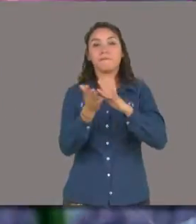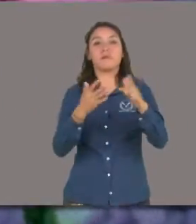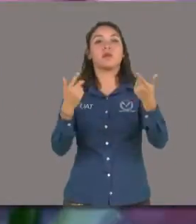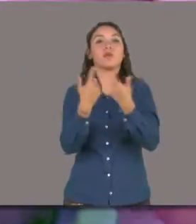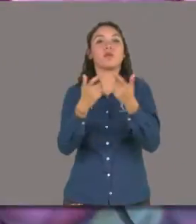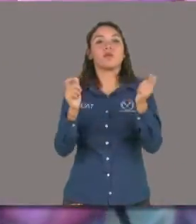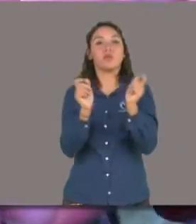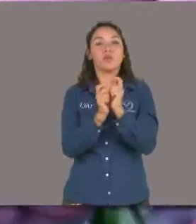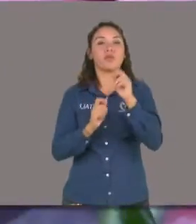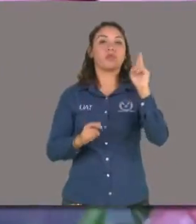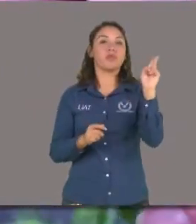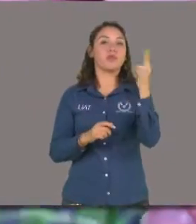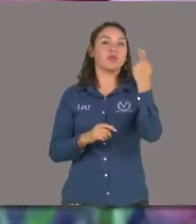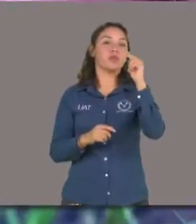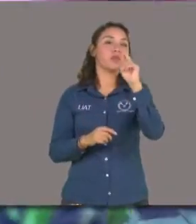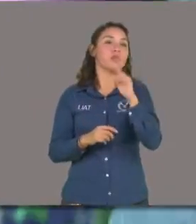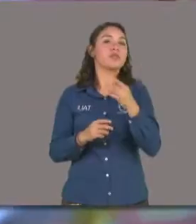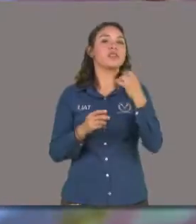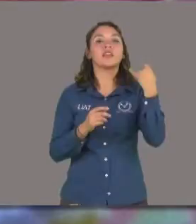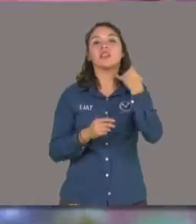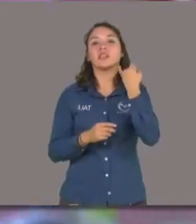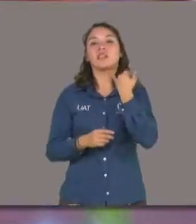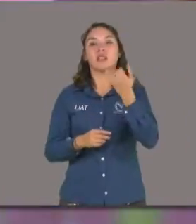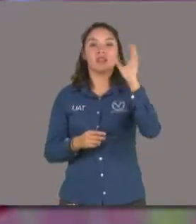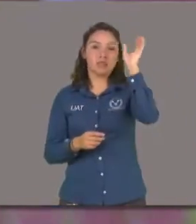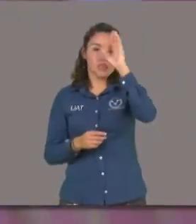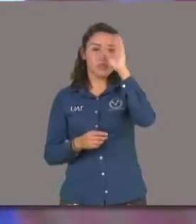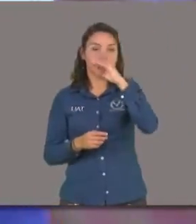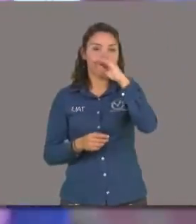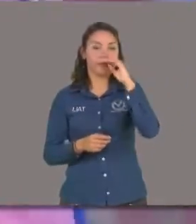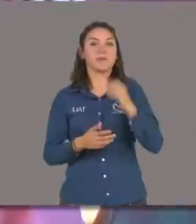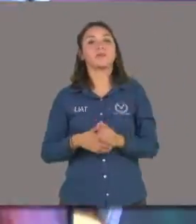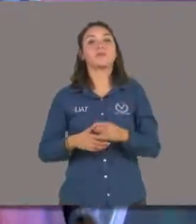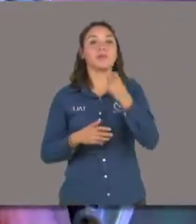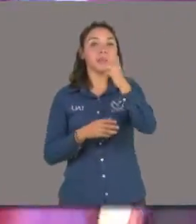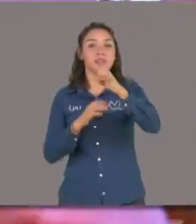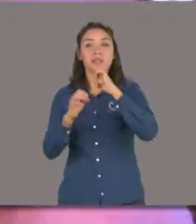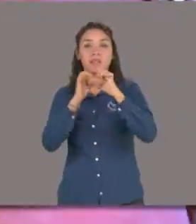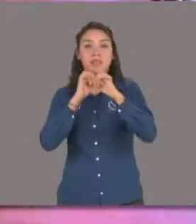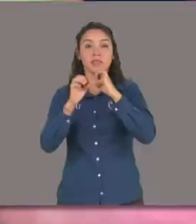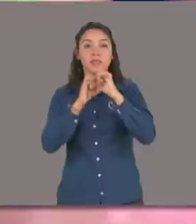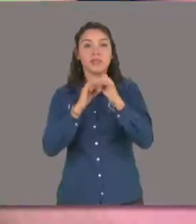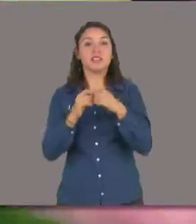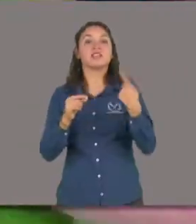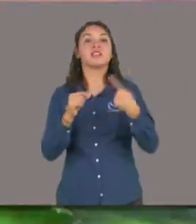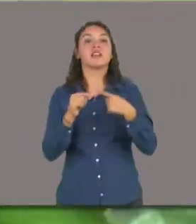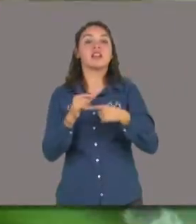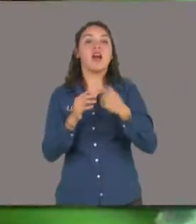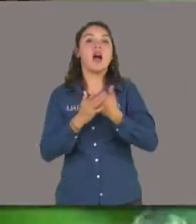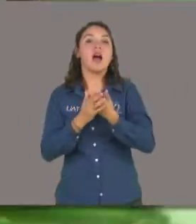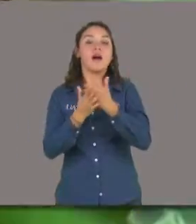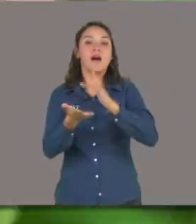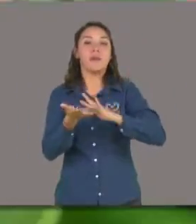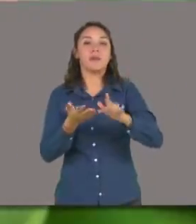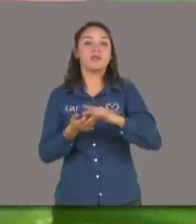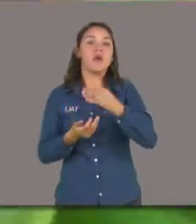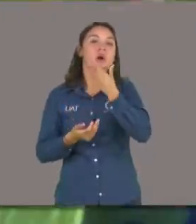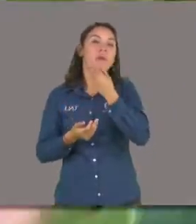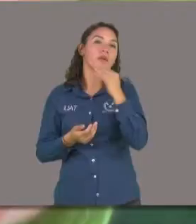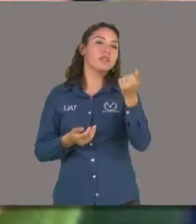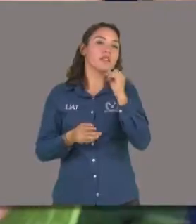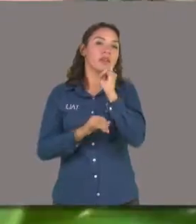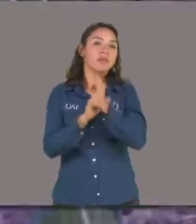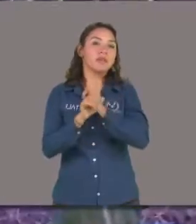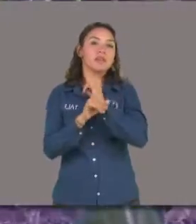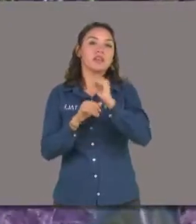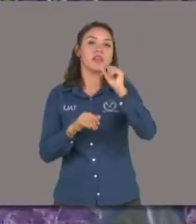detalló al equipo de televisión universitaria lo que están haciendo con el valioso apoyo de los miembros del Cuerpo Académico de la Facultad